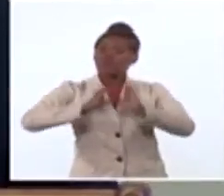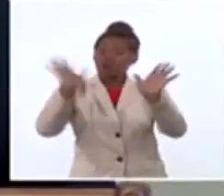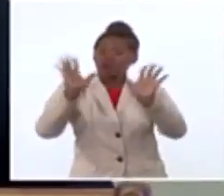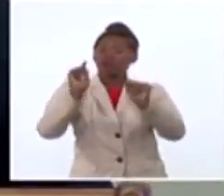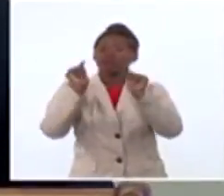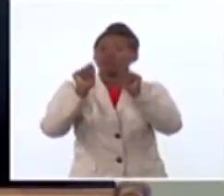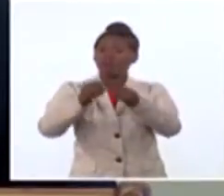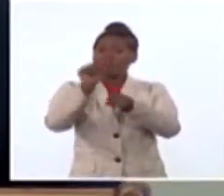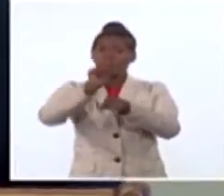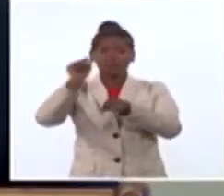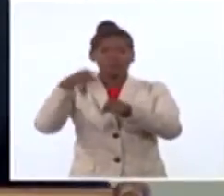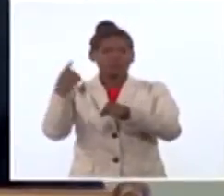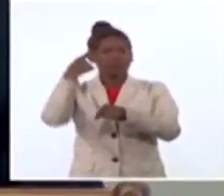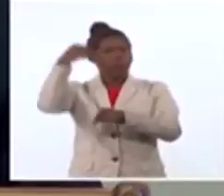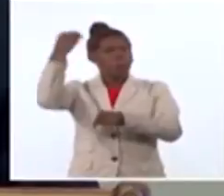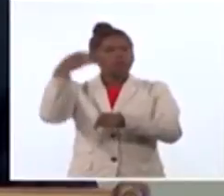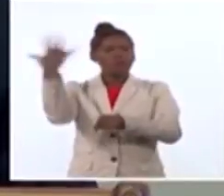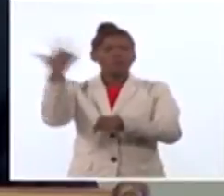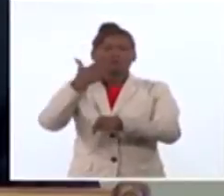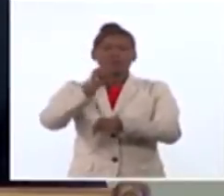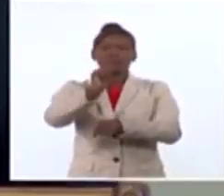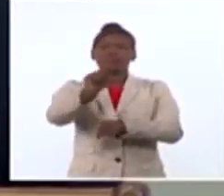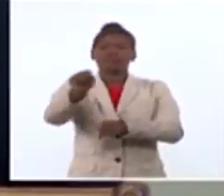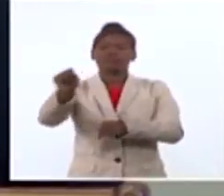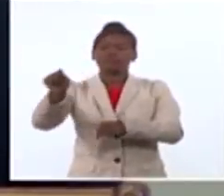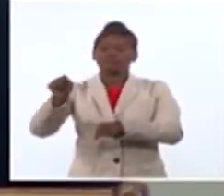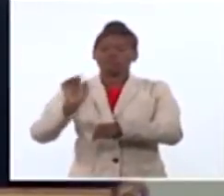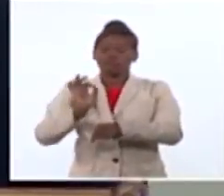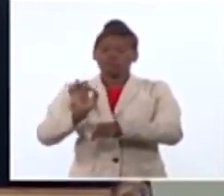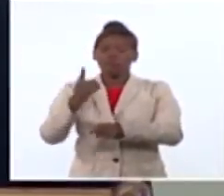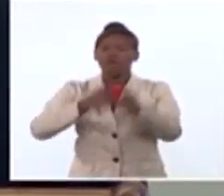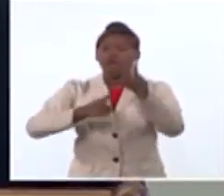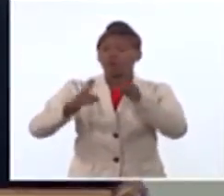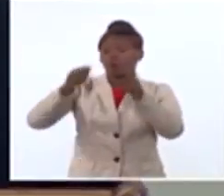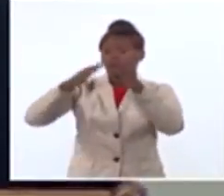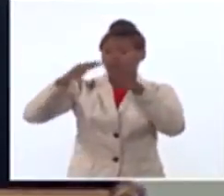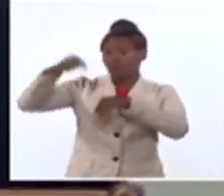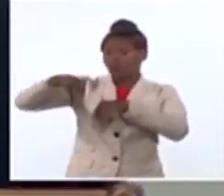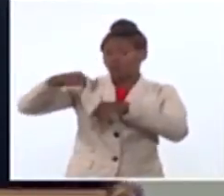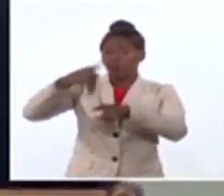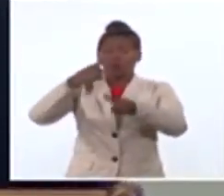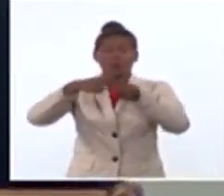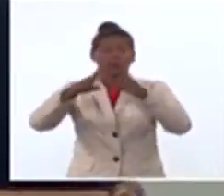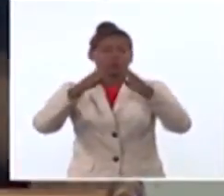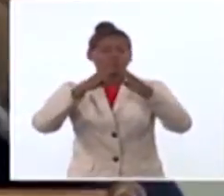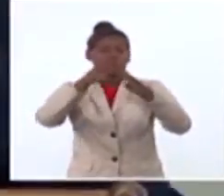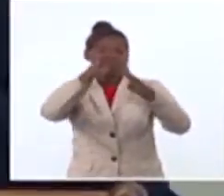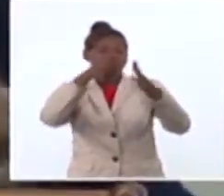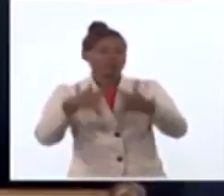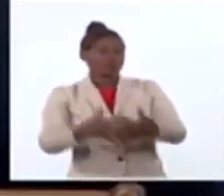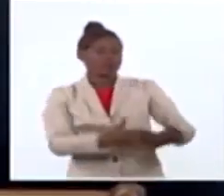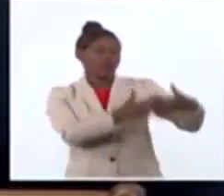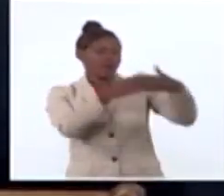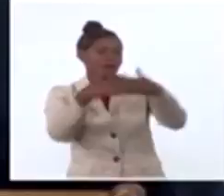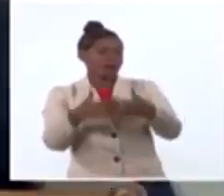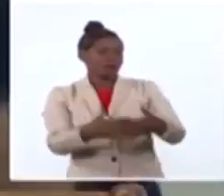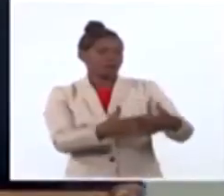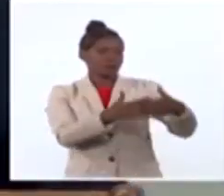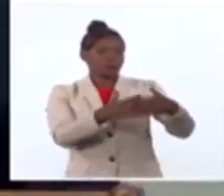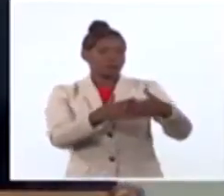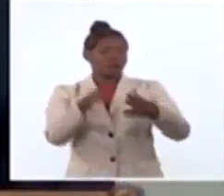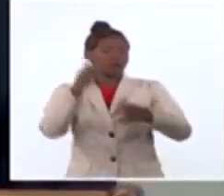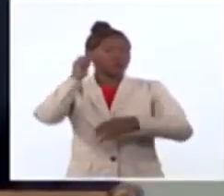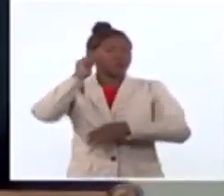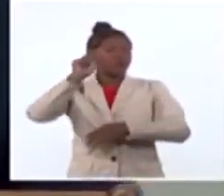y fundamentalmente en la Florida y territorio estadounidense. Como ha